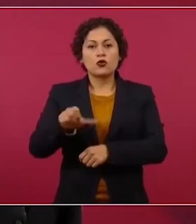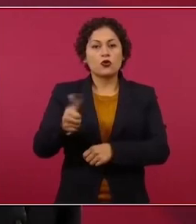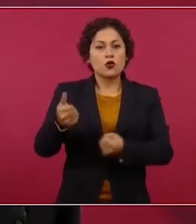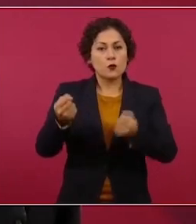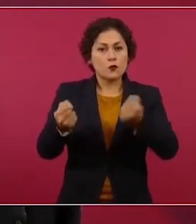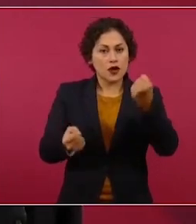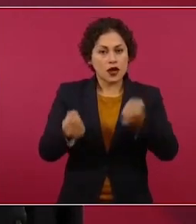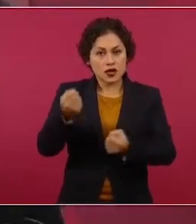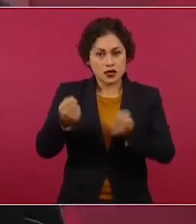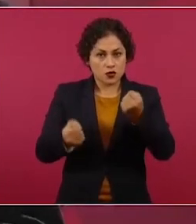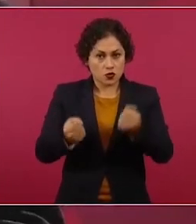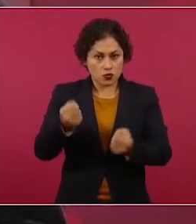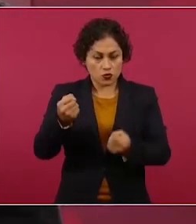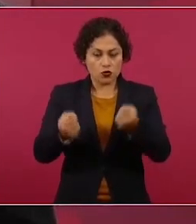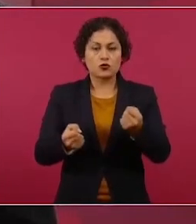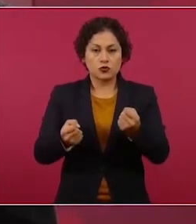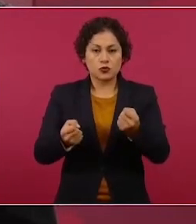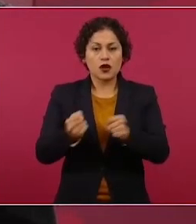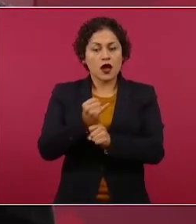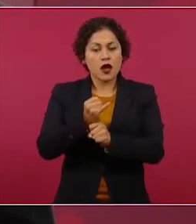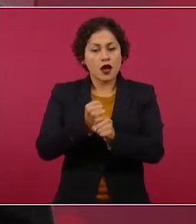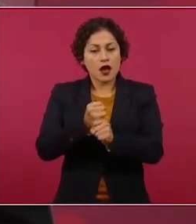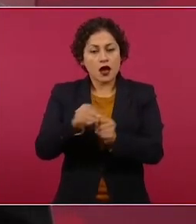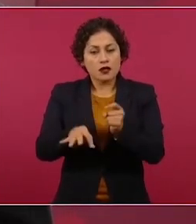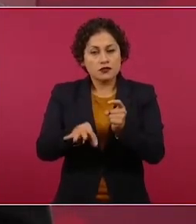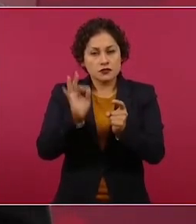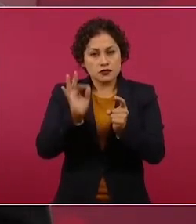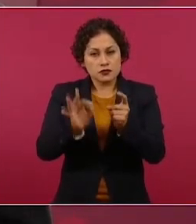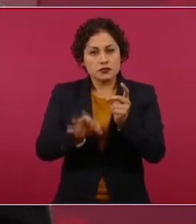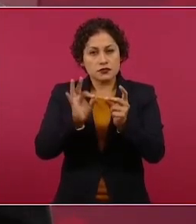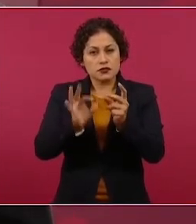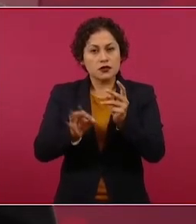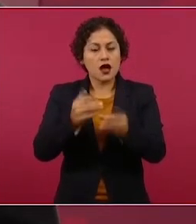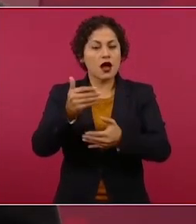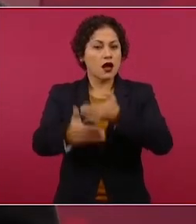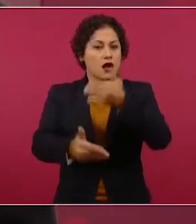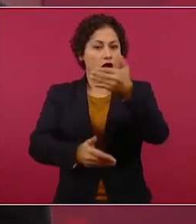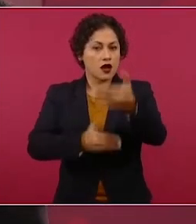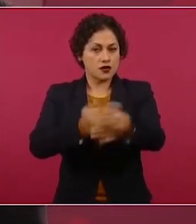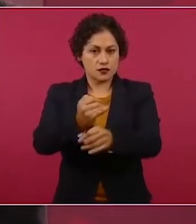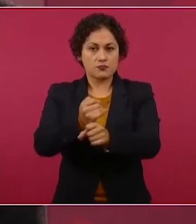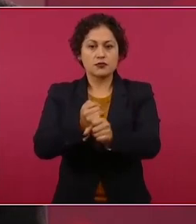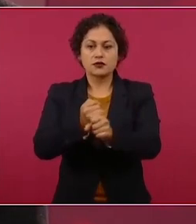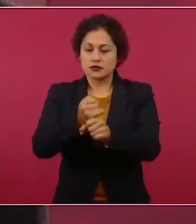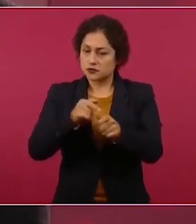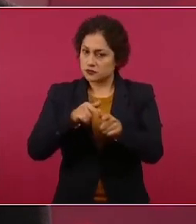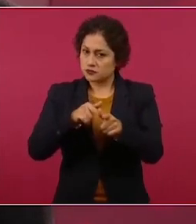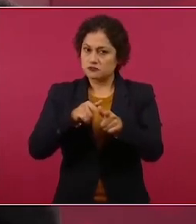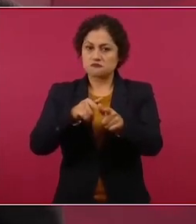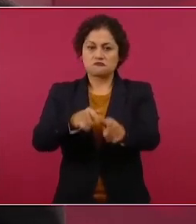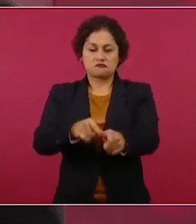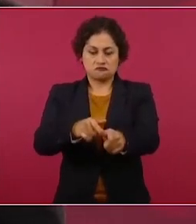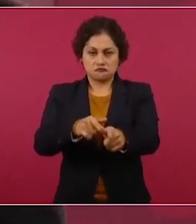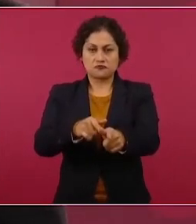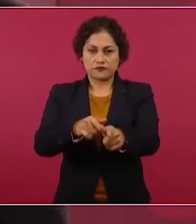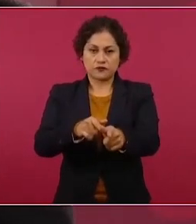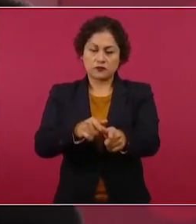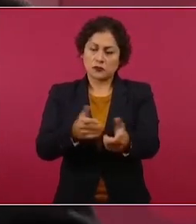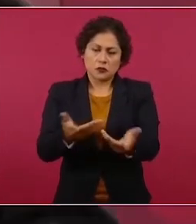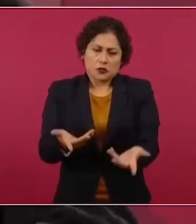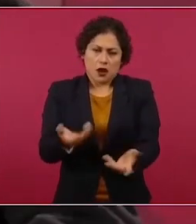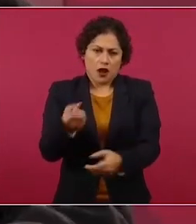a llevar a cabo toda la investigación, como lo hacemos